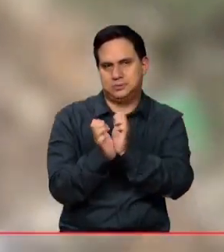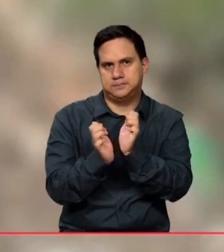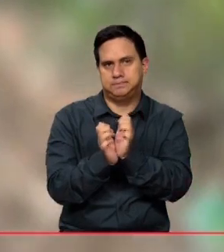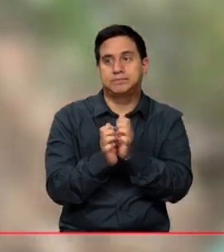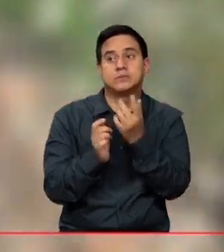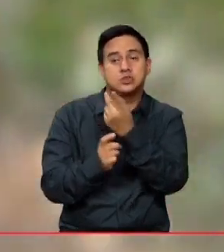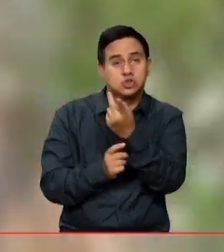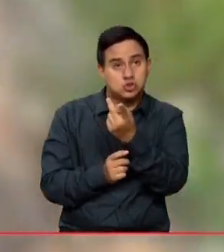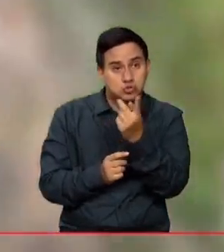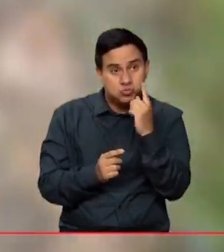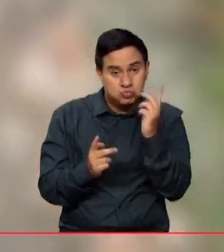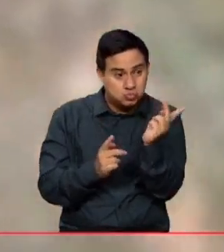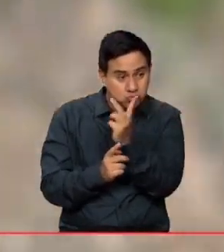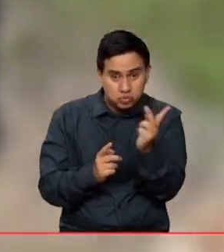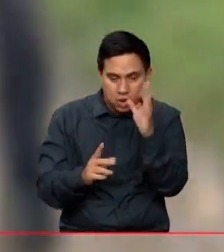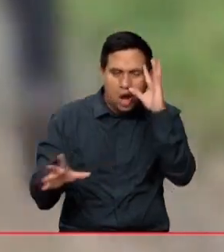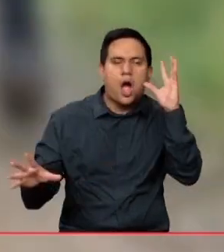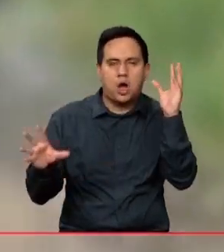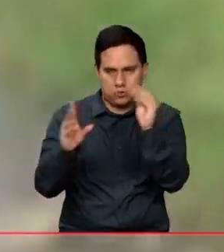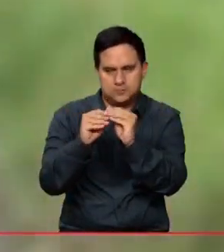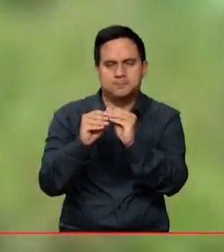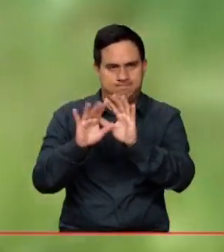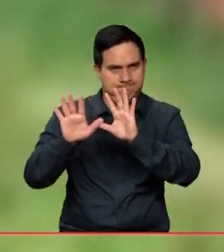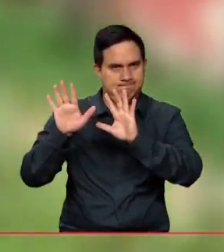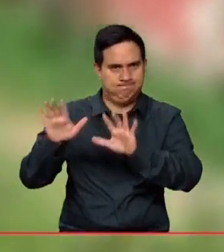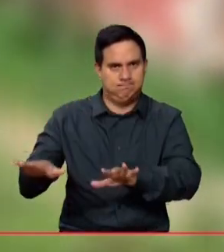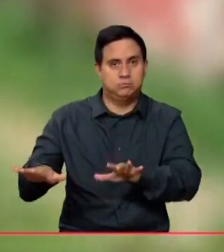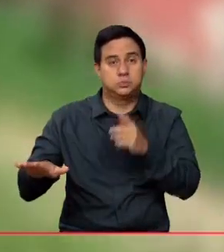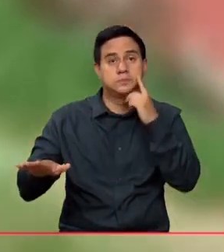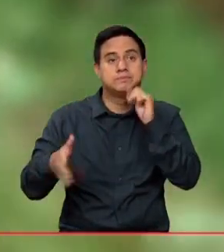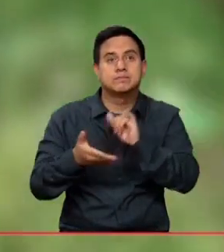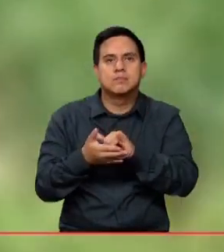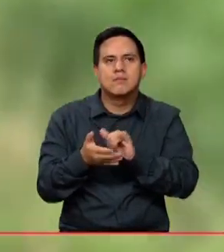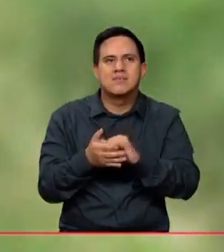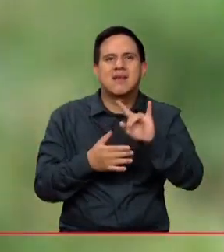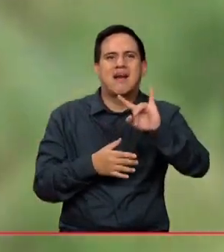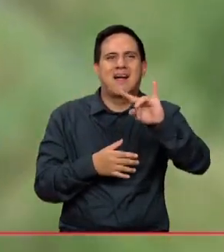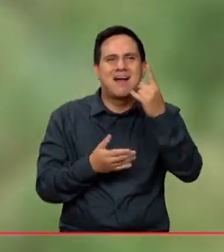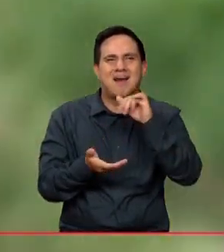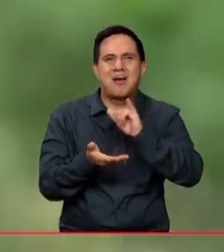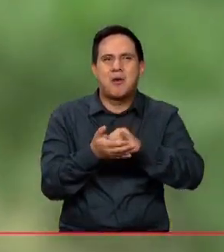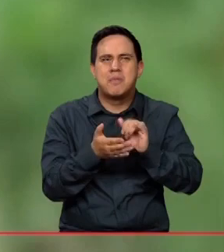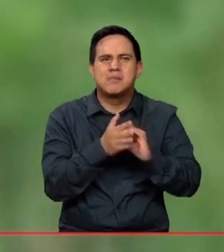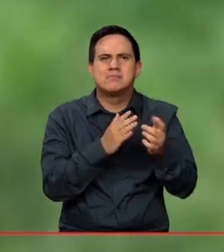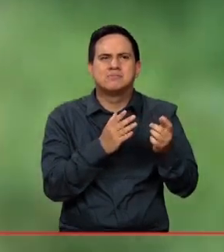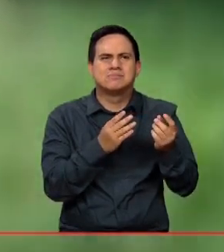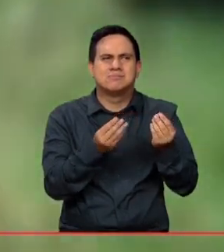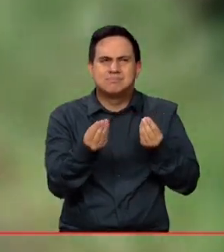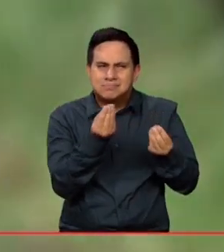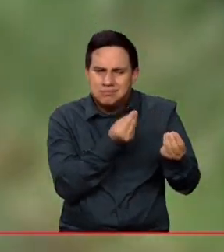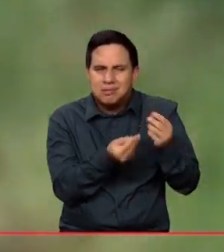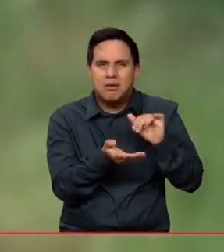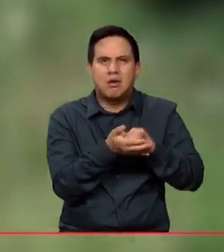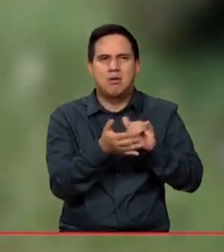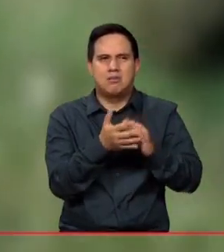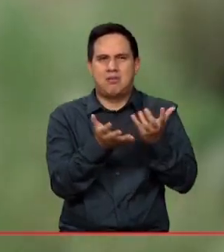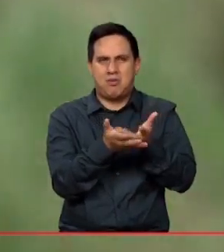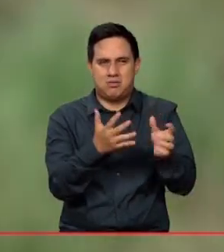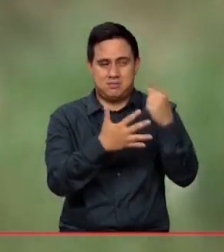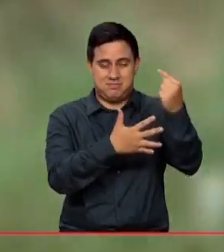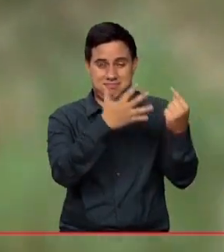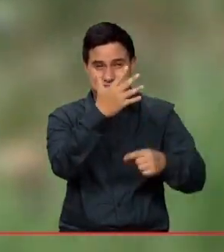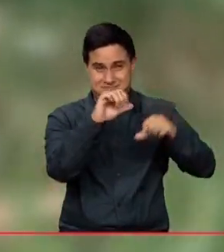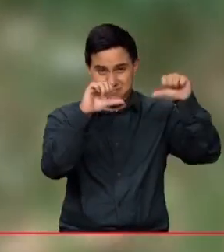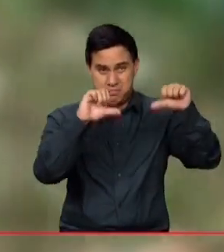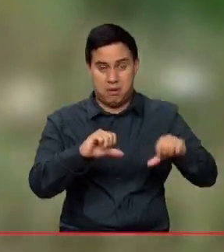de paz al barrio adentro para enfrentar la extorsión y el delito y el gobierno nacional Se comprometió a desarrollar una agenda